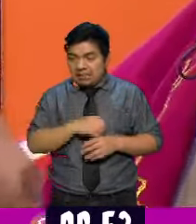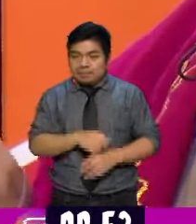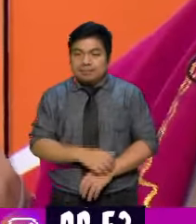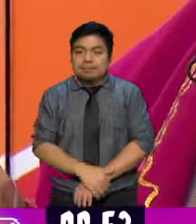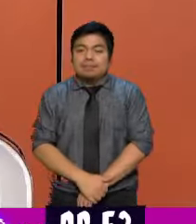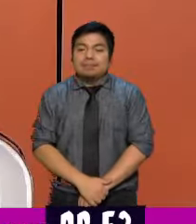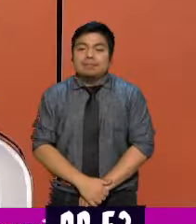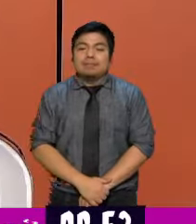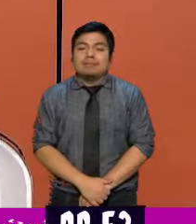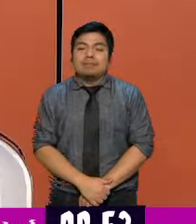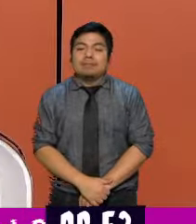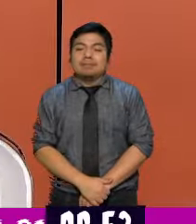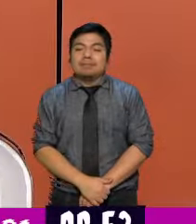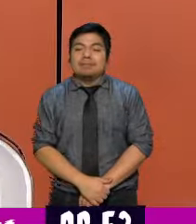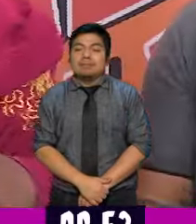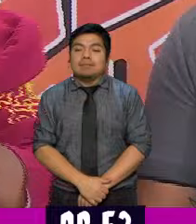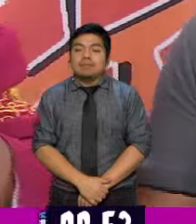atascado.